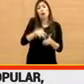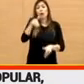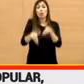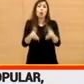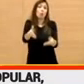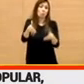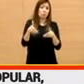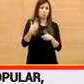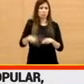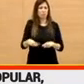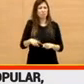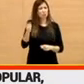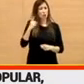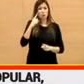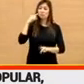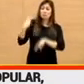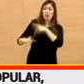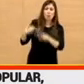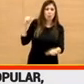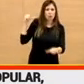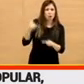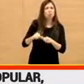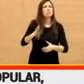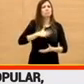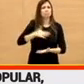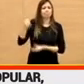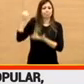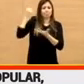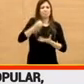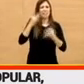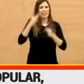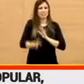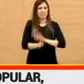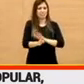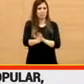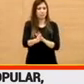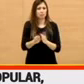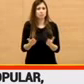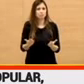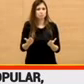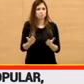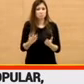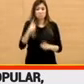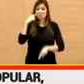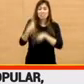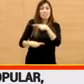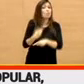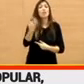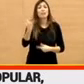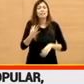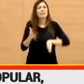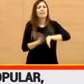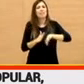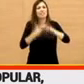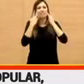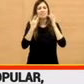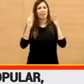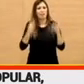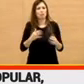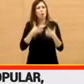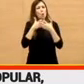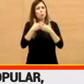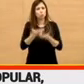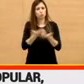tradición y somos herederos de esa tradición y somos continuadores de una tradición de izquierdas, de una tradición de lucha social. Seguimos aquel